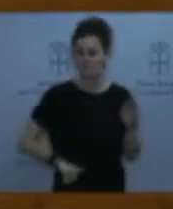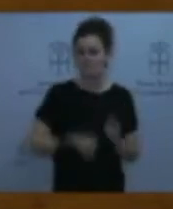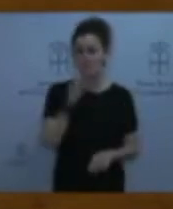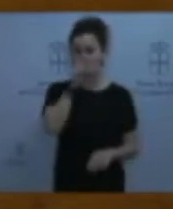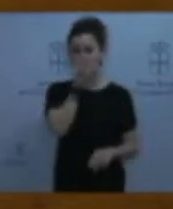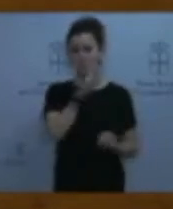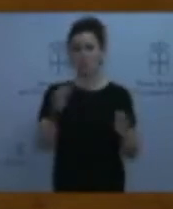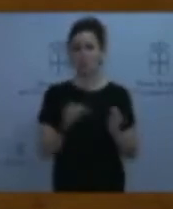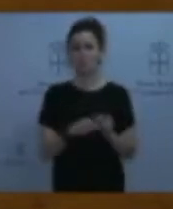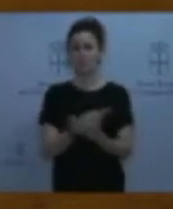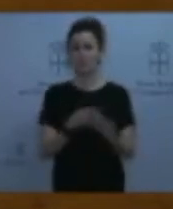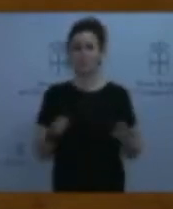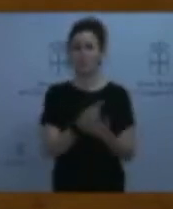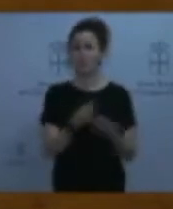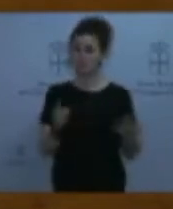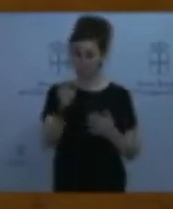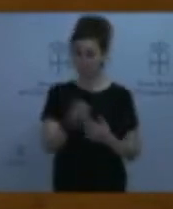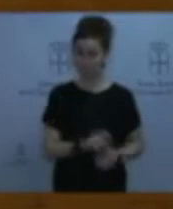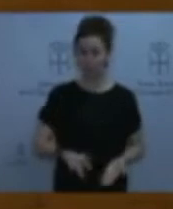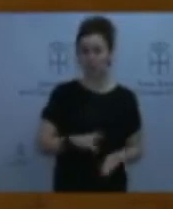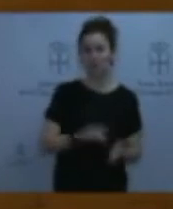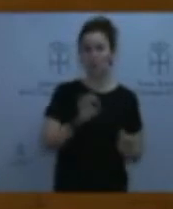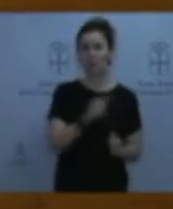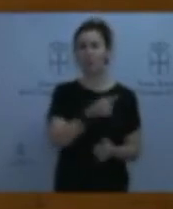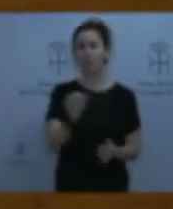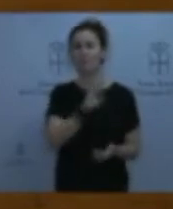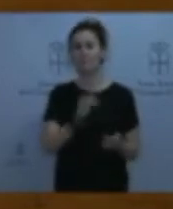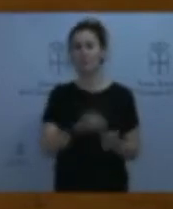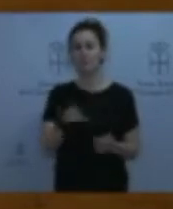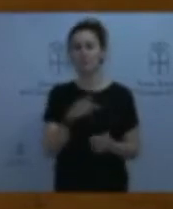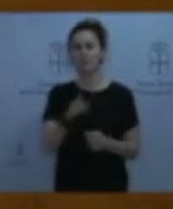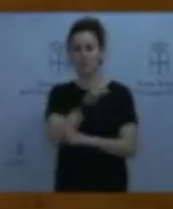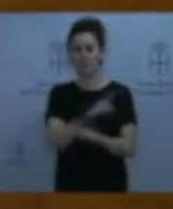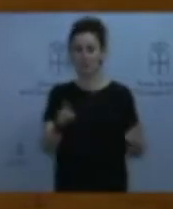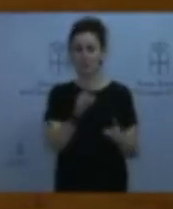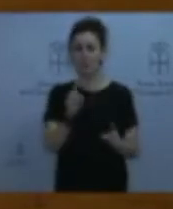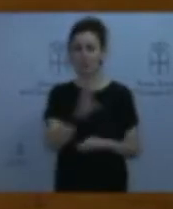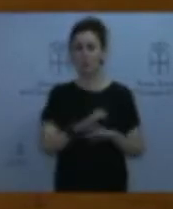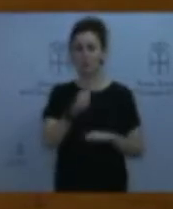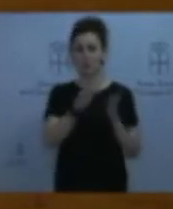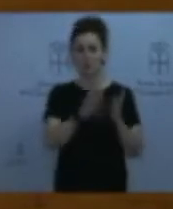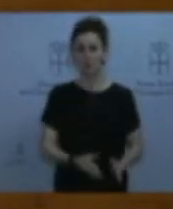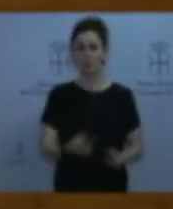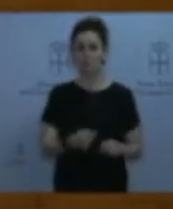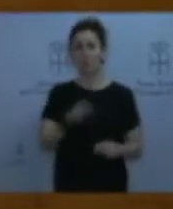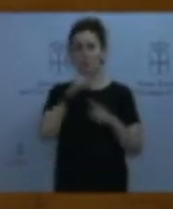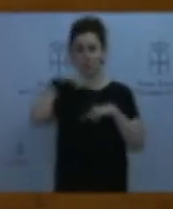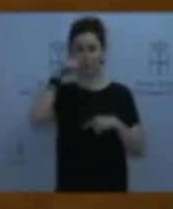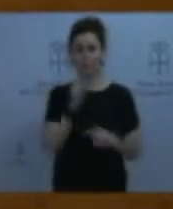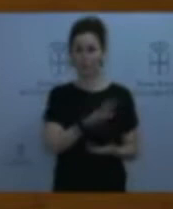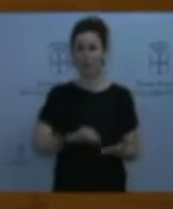2016, un 16%. O 100.000 euros anuales en los consejeros, entre los que está Felipe Fernández,